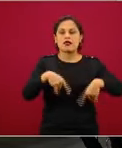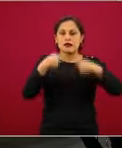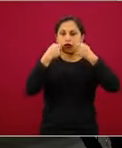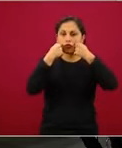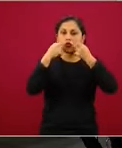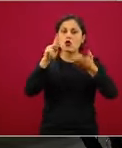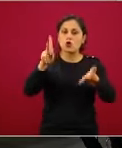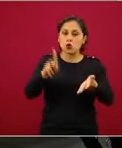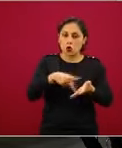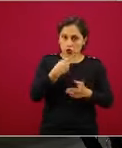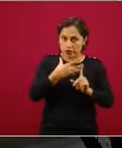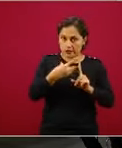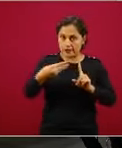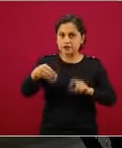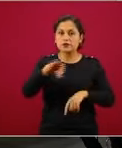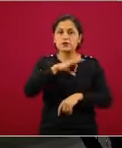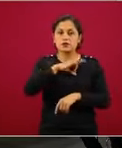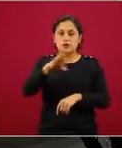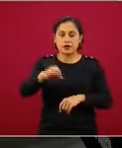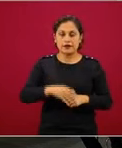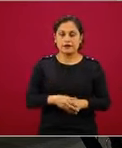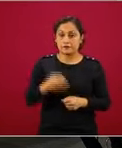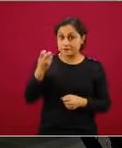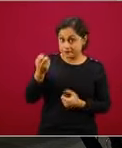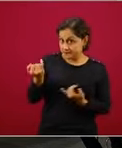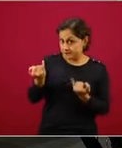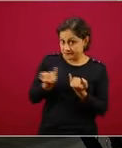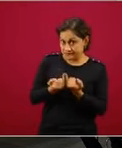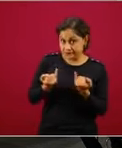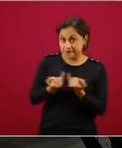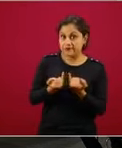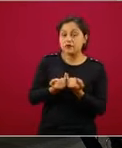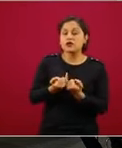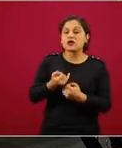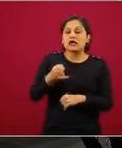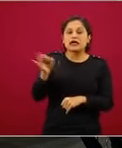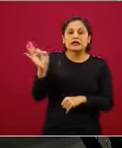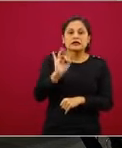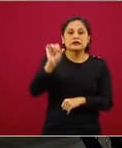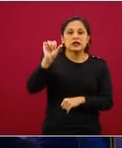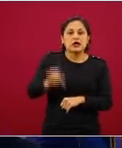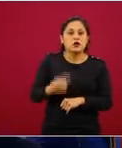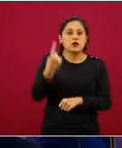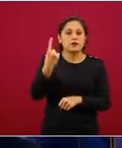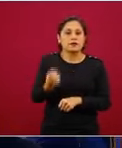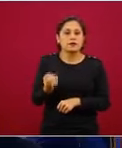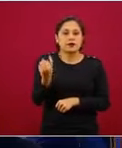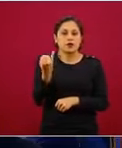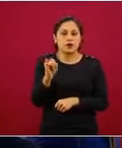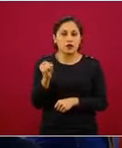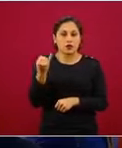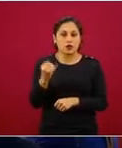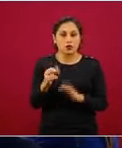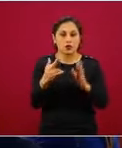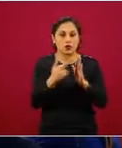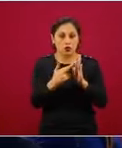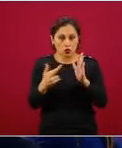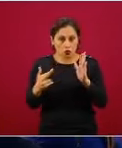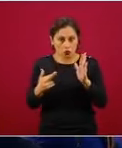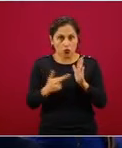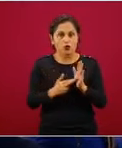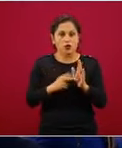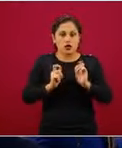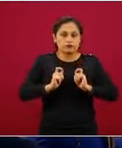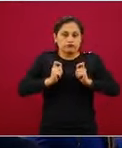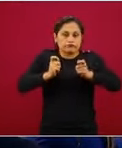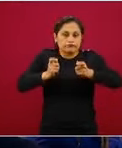distancia. Puede ocurrir. Esto es lo que puede ocurrir a partir de hoy, 1 de junio, que las medidas sanitarias están en manos de